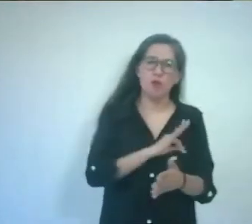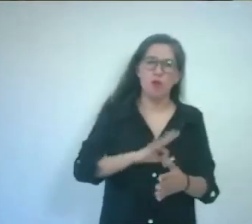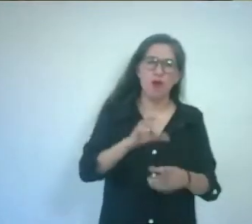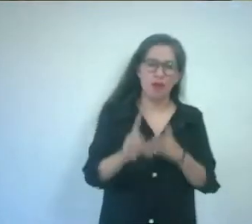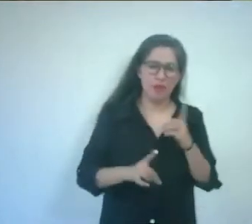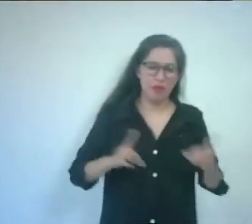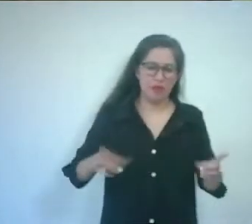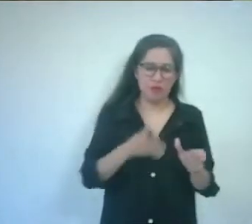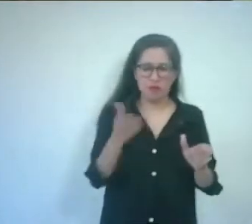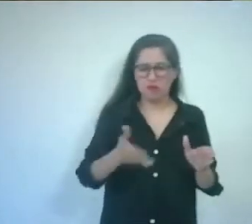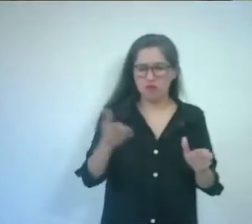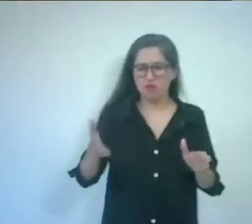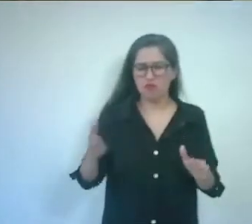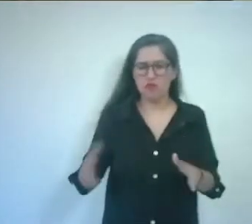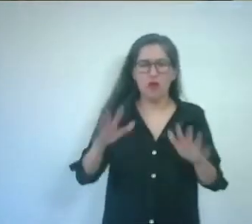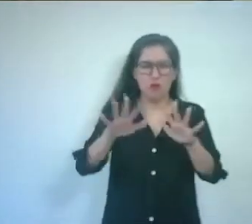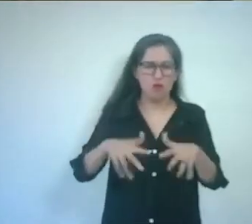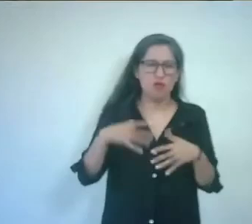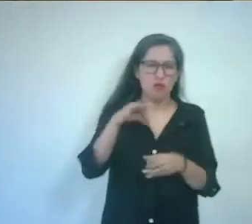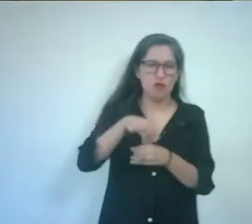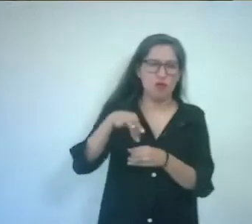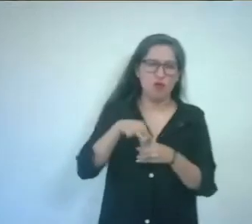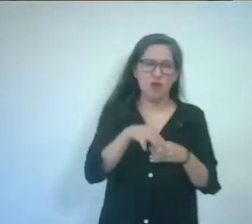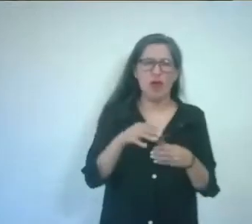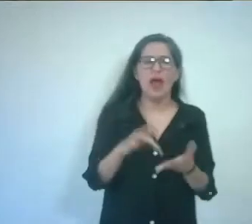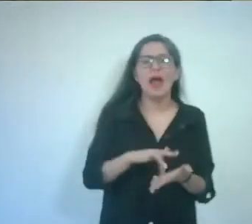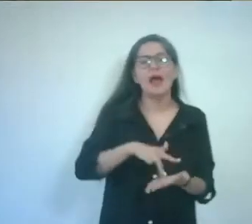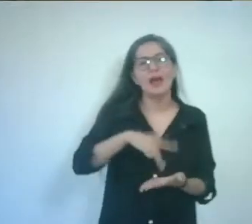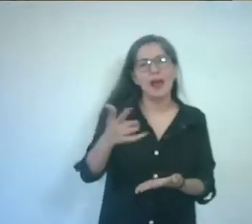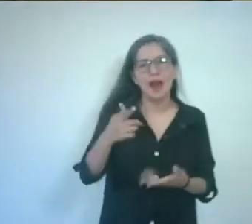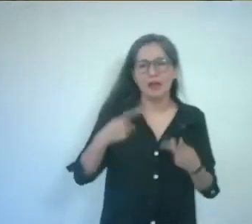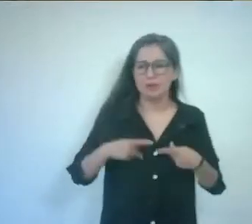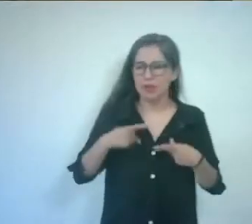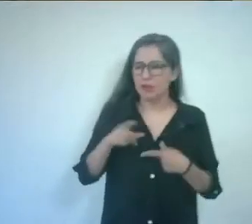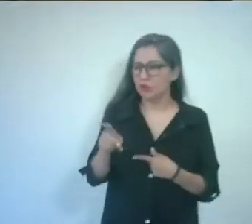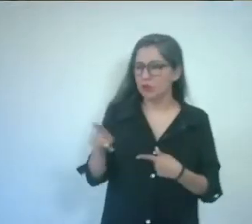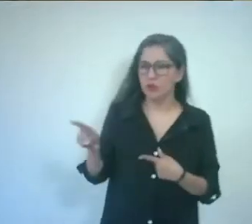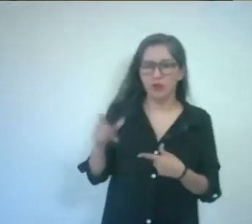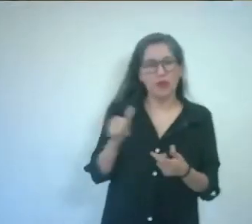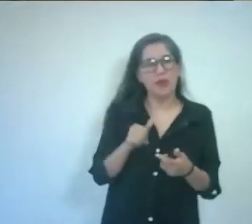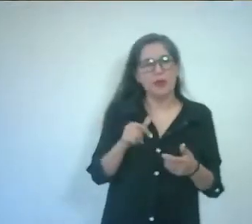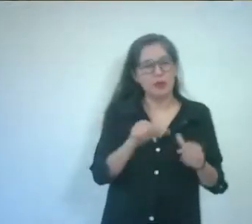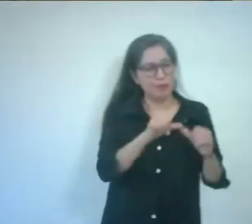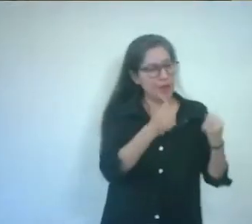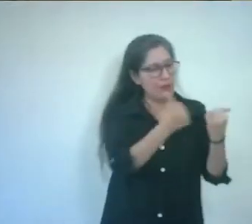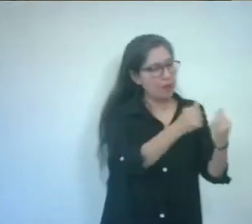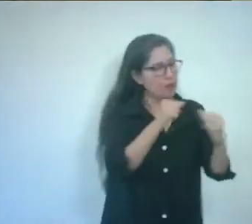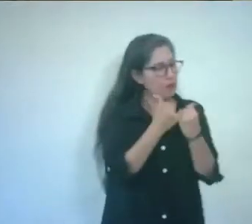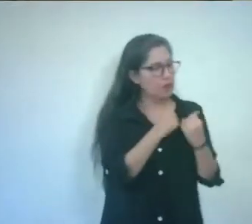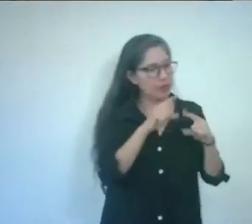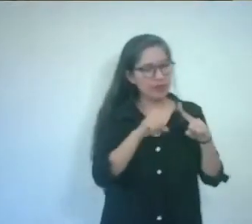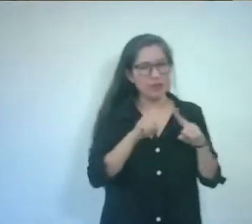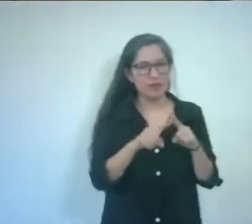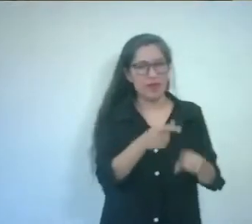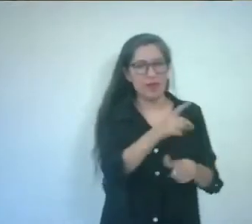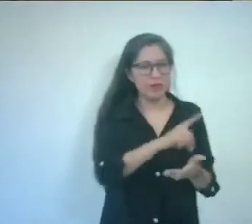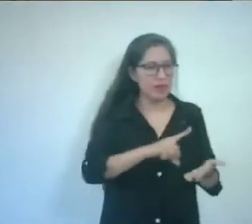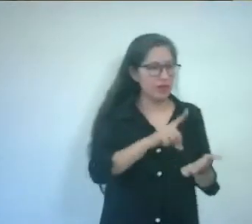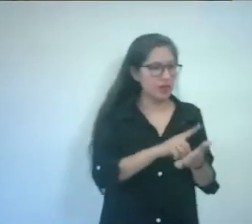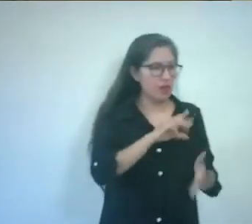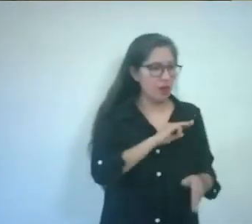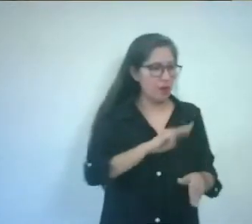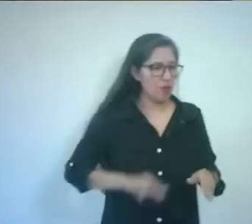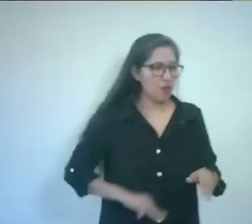desarrollo de esta jornada. Gracias a la ciudadanía que nos acompaña desde los organismos desconcentrados, distritales y municipales de